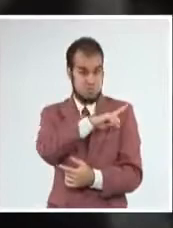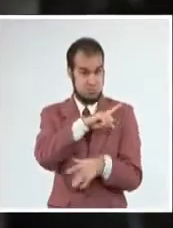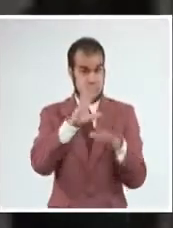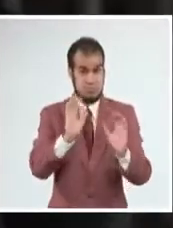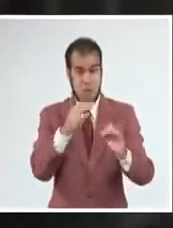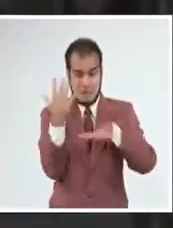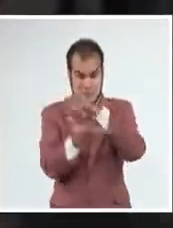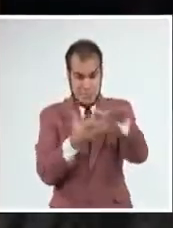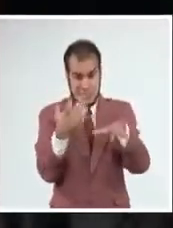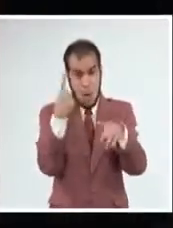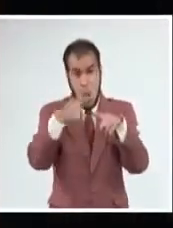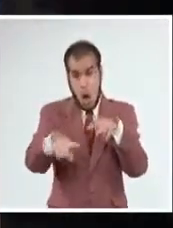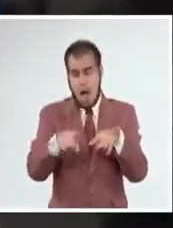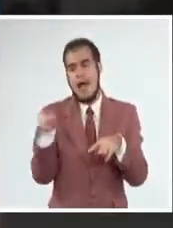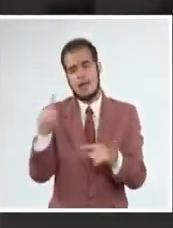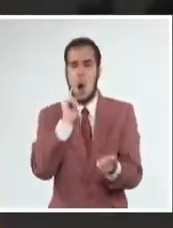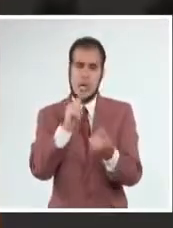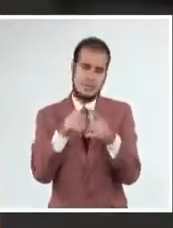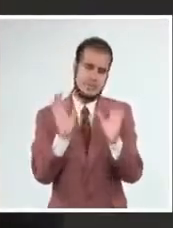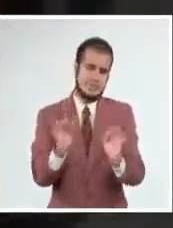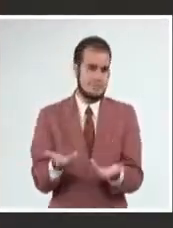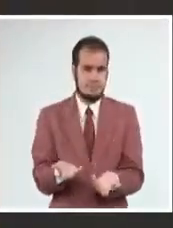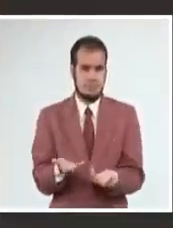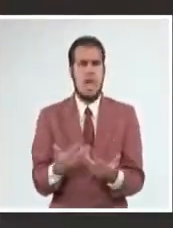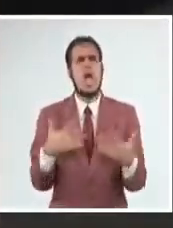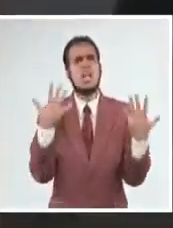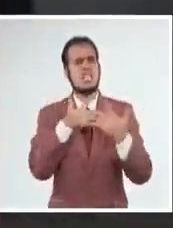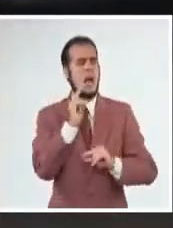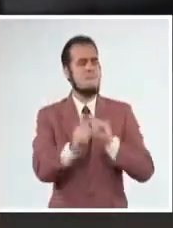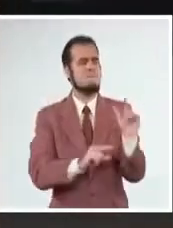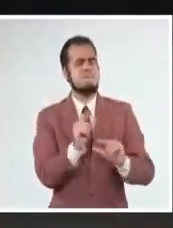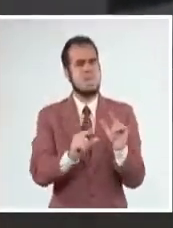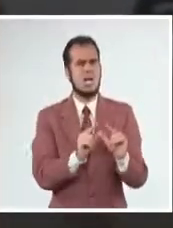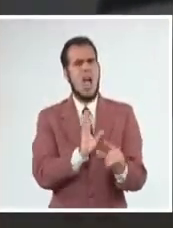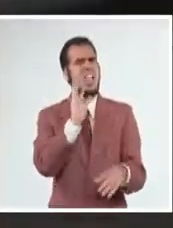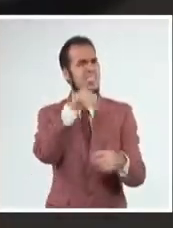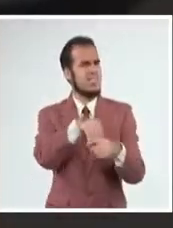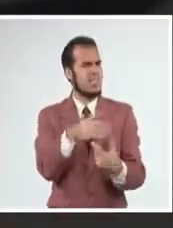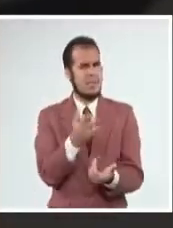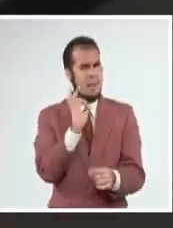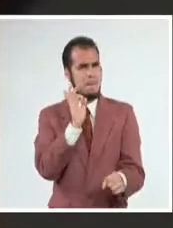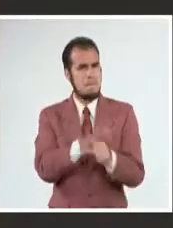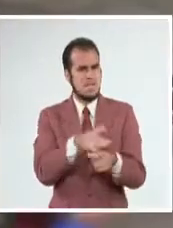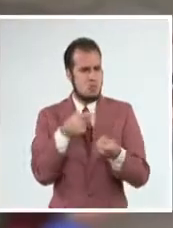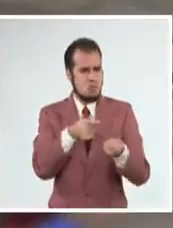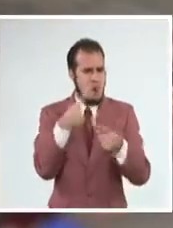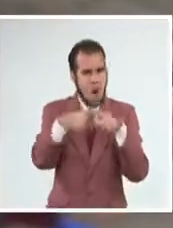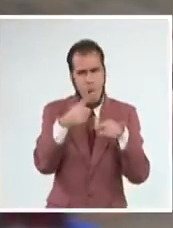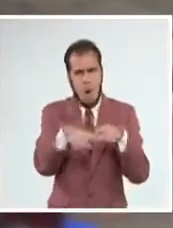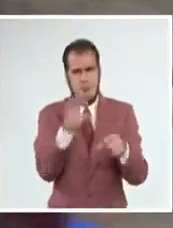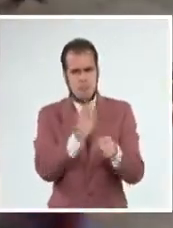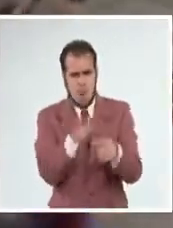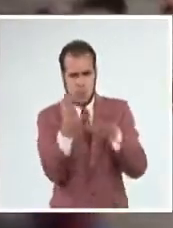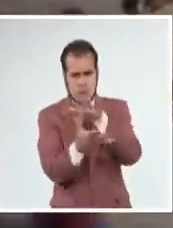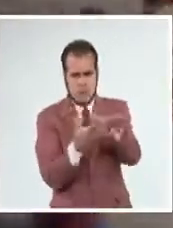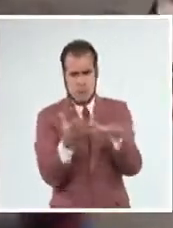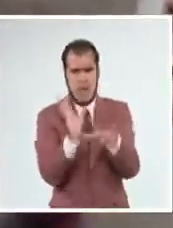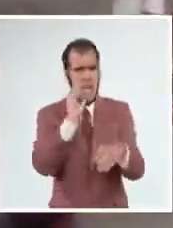nueva prioridad. Pero ¿quiénes participaron en la conformación del guión de un presunto estallido social en